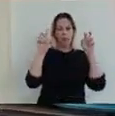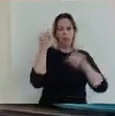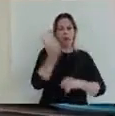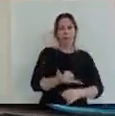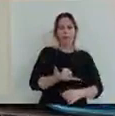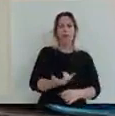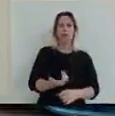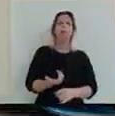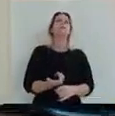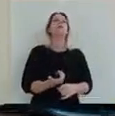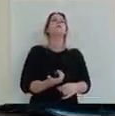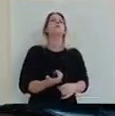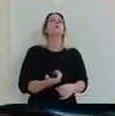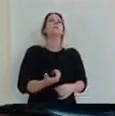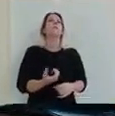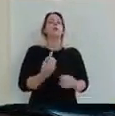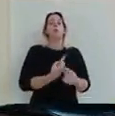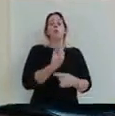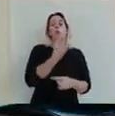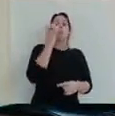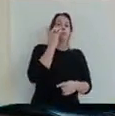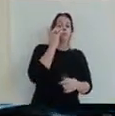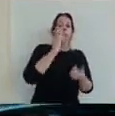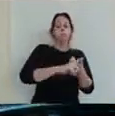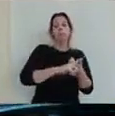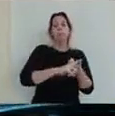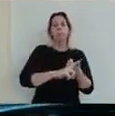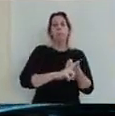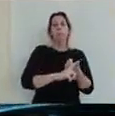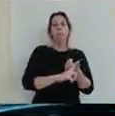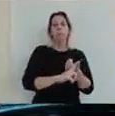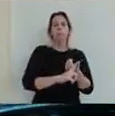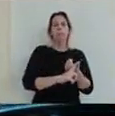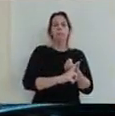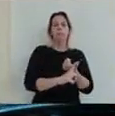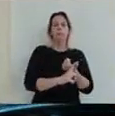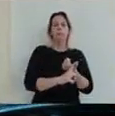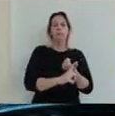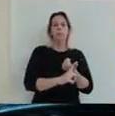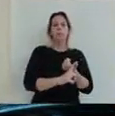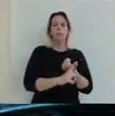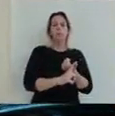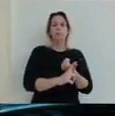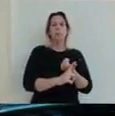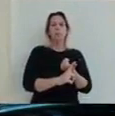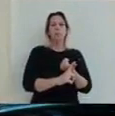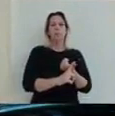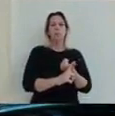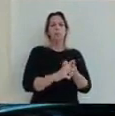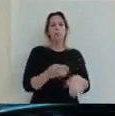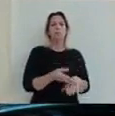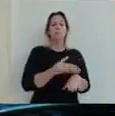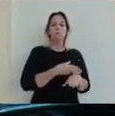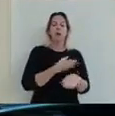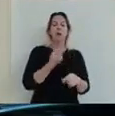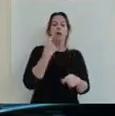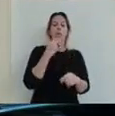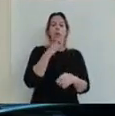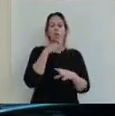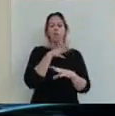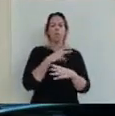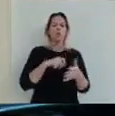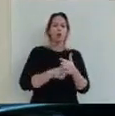dos mociones. La moción de la concejal Moreira, que ella pidió que se levante, está correcto. Yo había hecho otra moción, antes